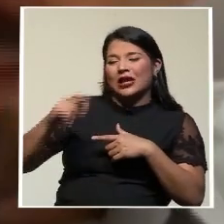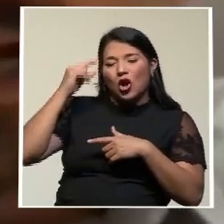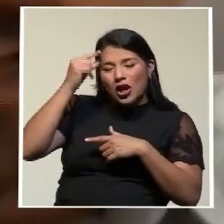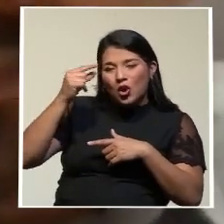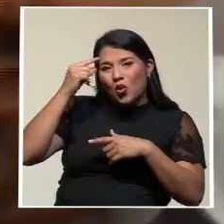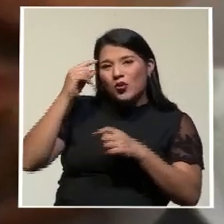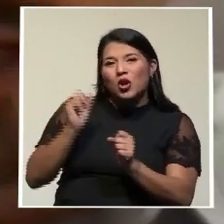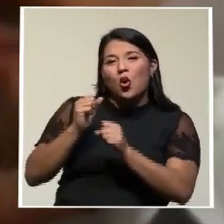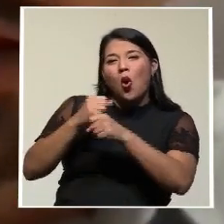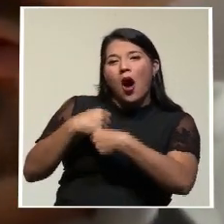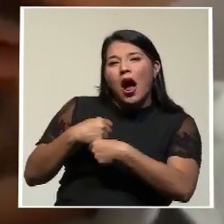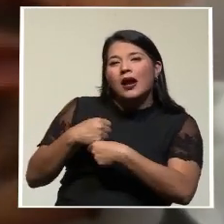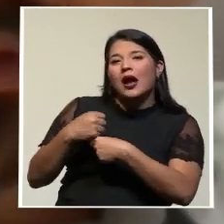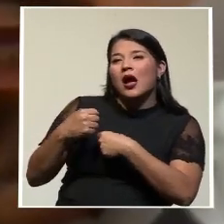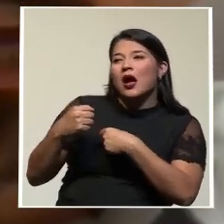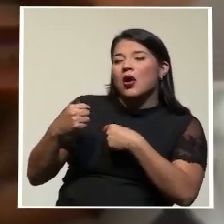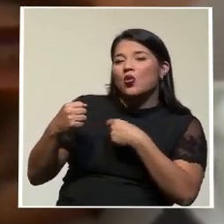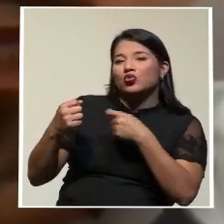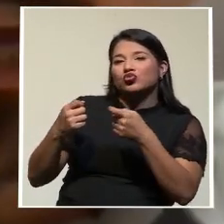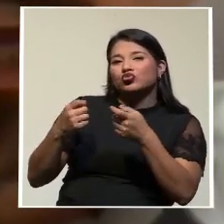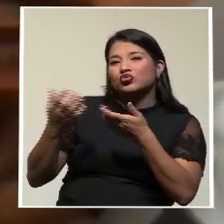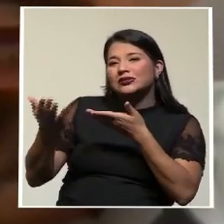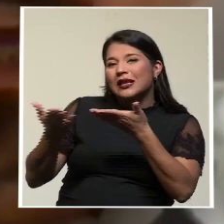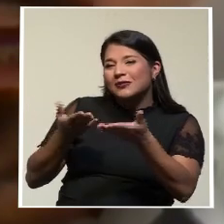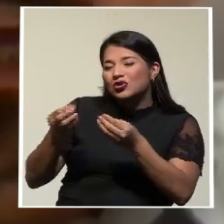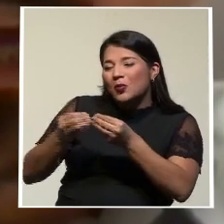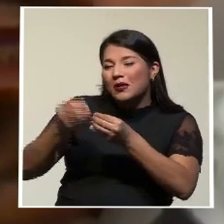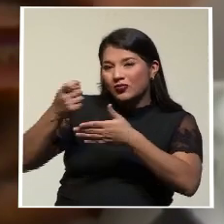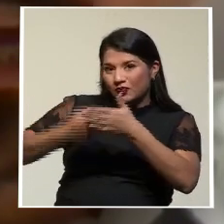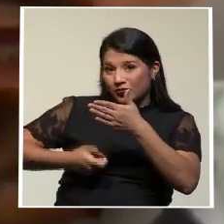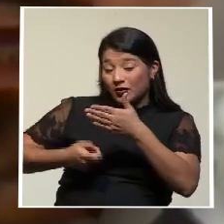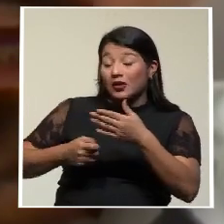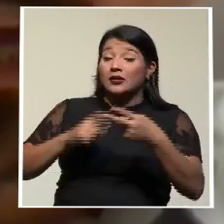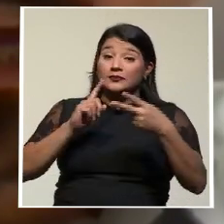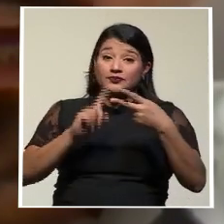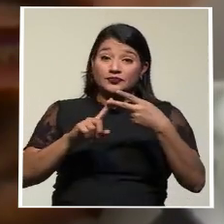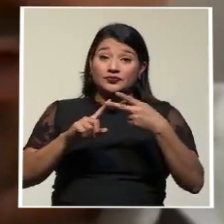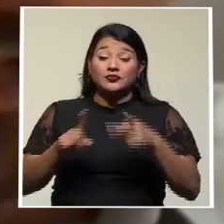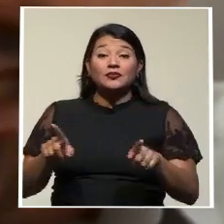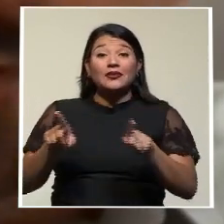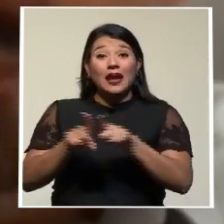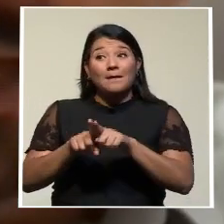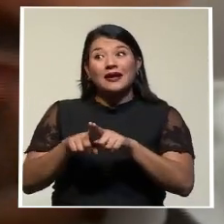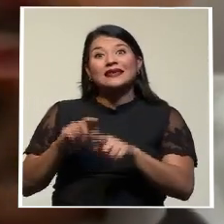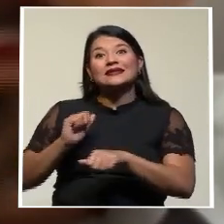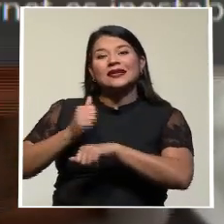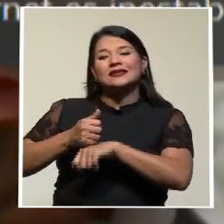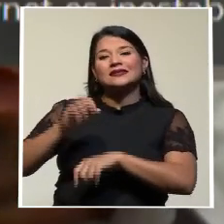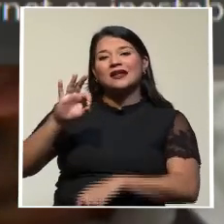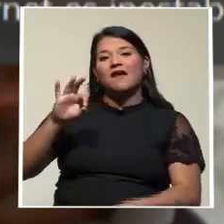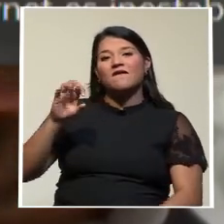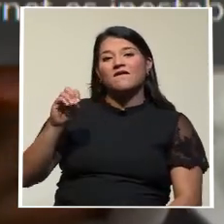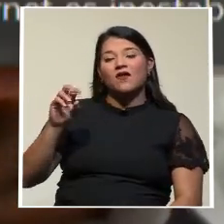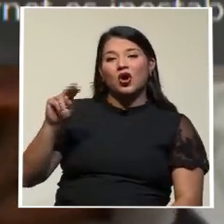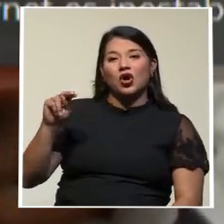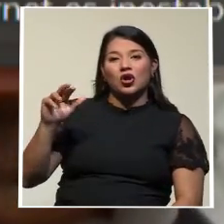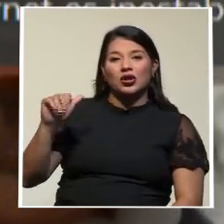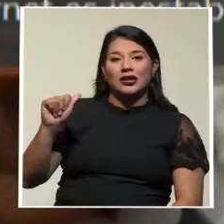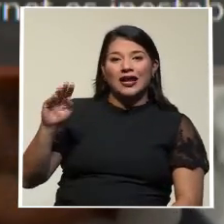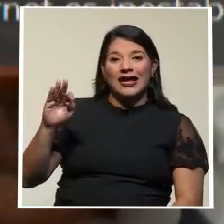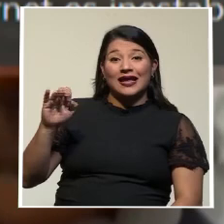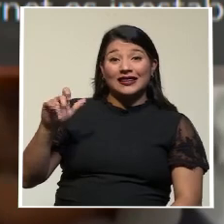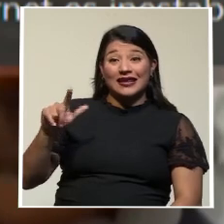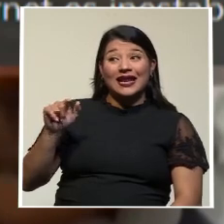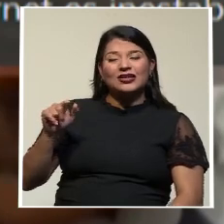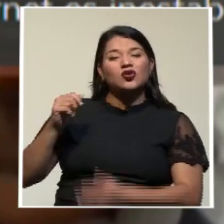para garantizar, por ejemplo, la cobertura. El otro tema es que crearon esta figura de Fonatel, que es un fondo de las